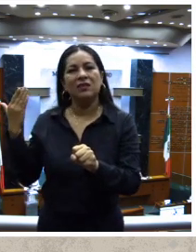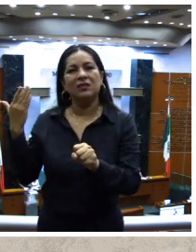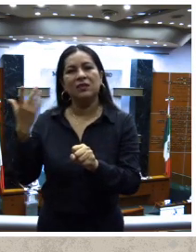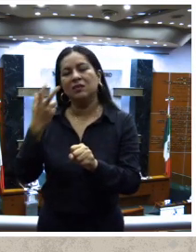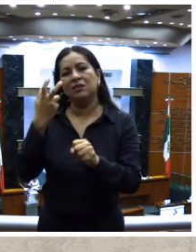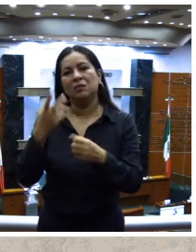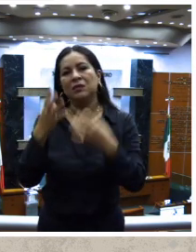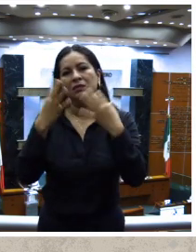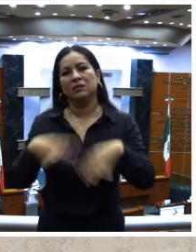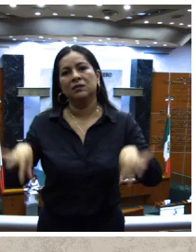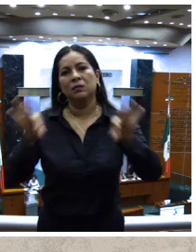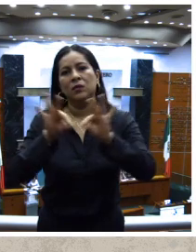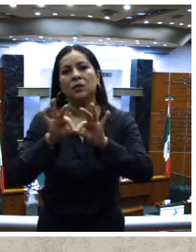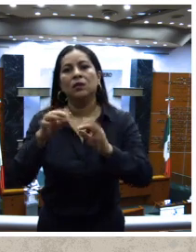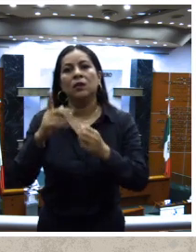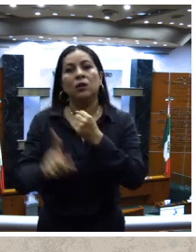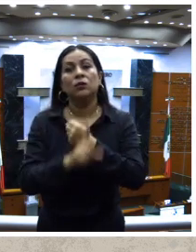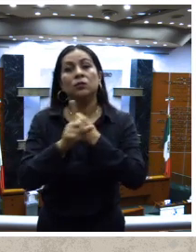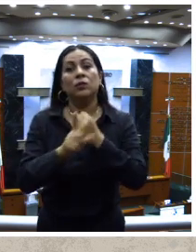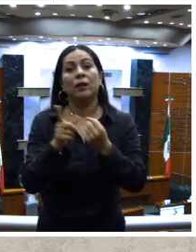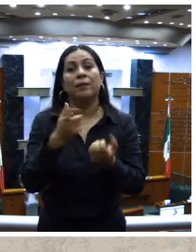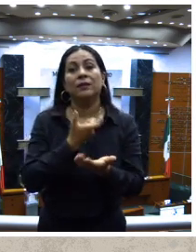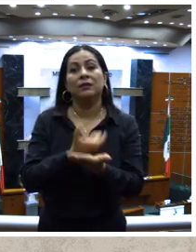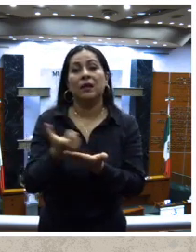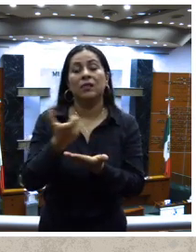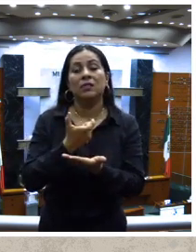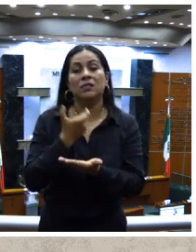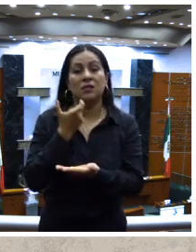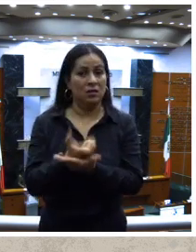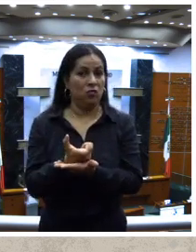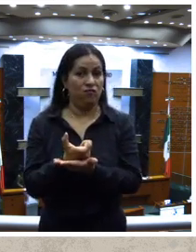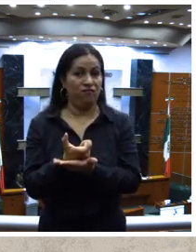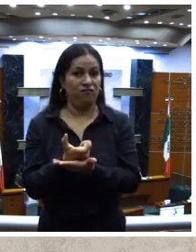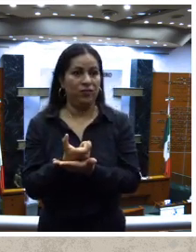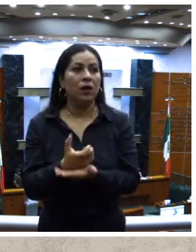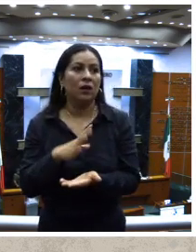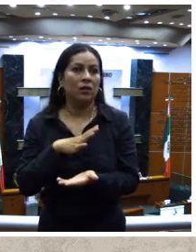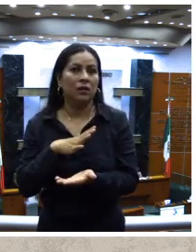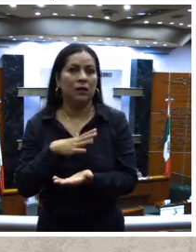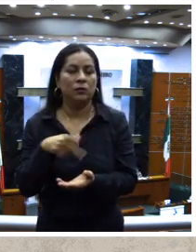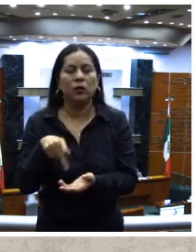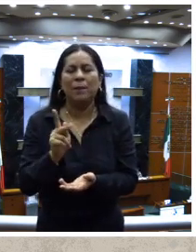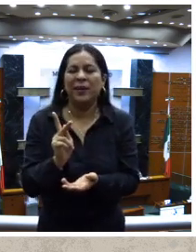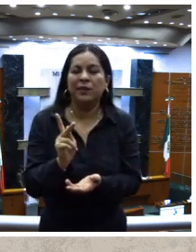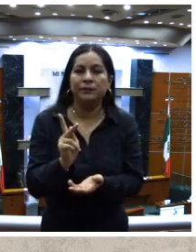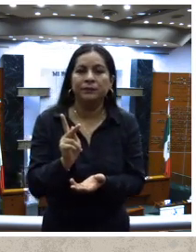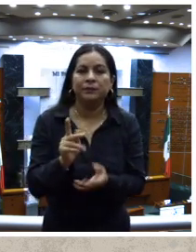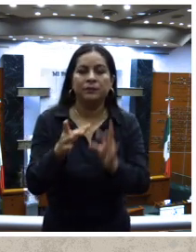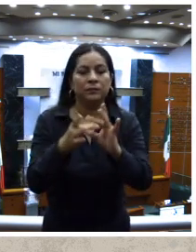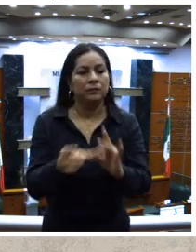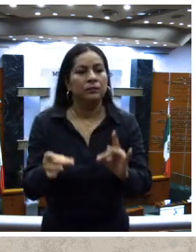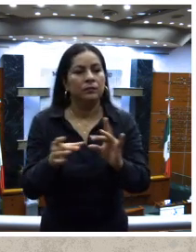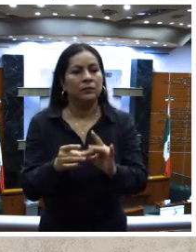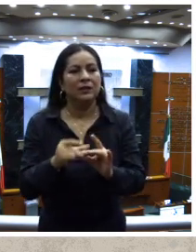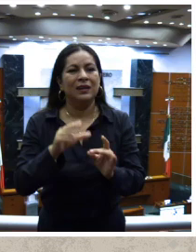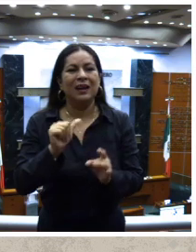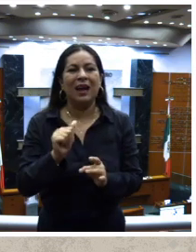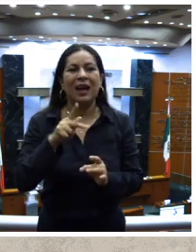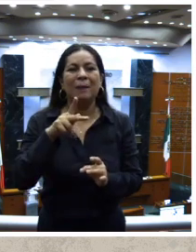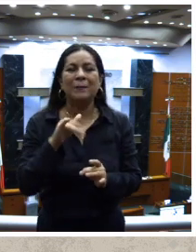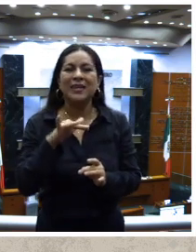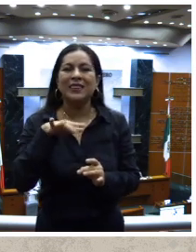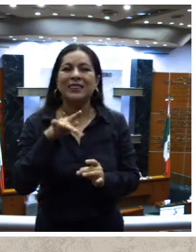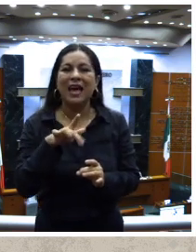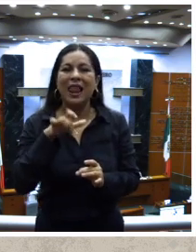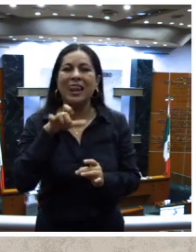parte fundamental de los problemas monetarios que enfrentamos. Sin embargo, hablar de capitalismo es hablar en